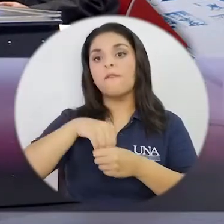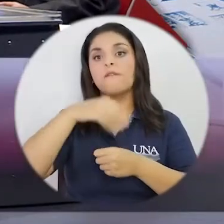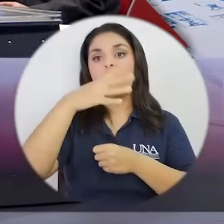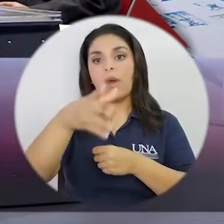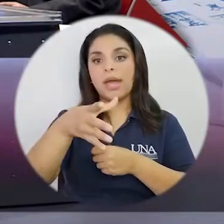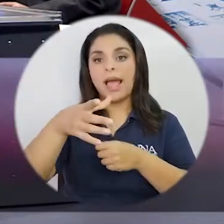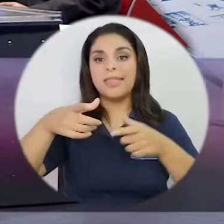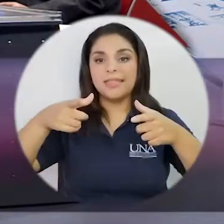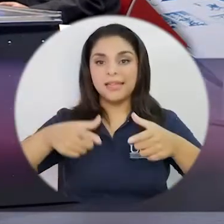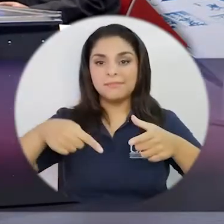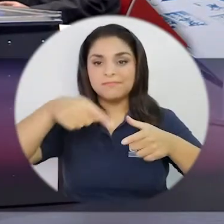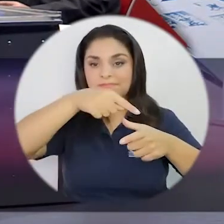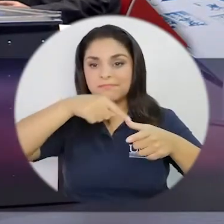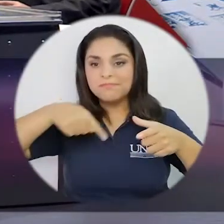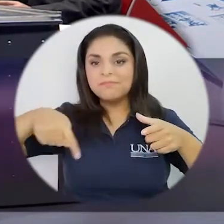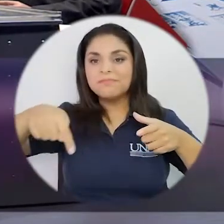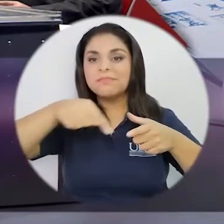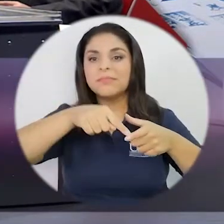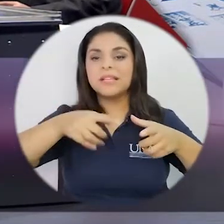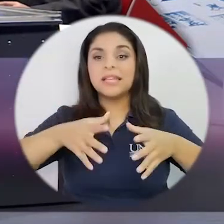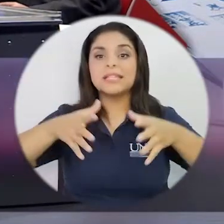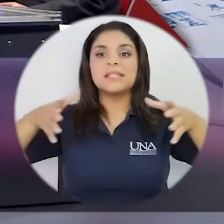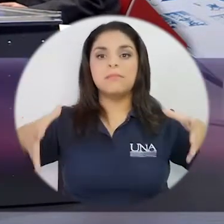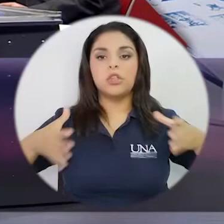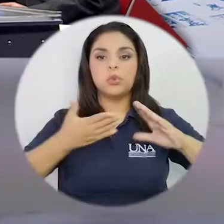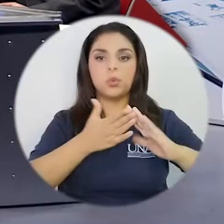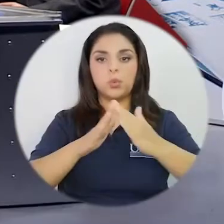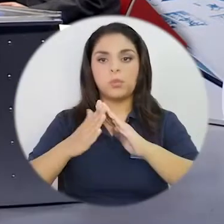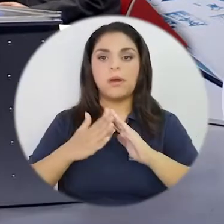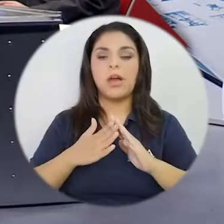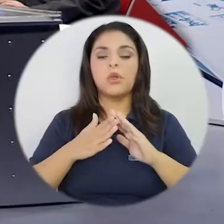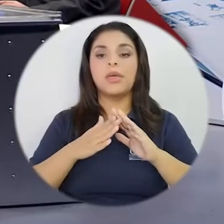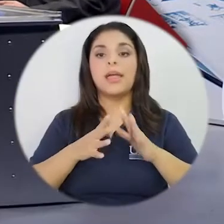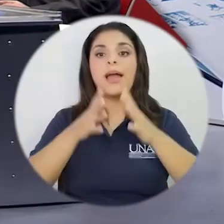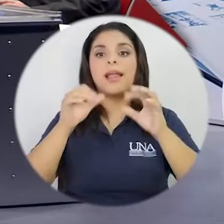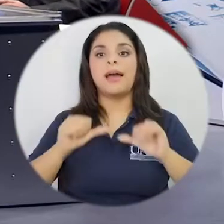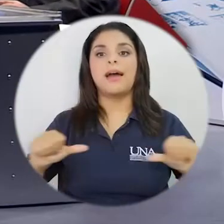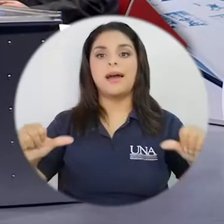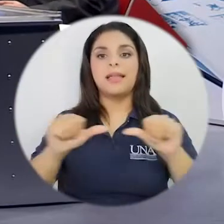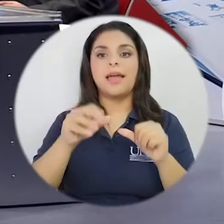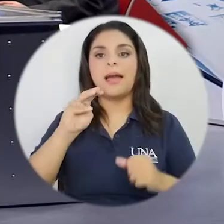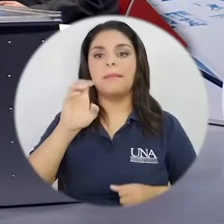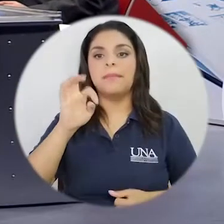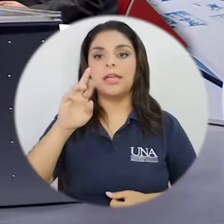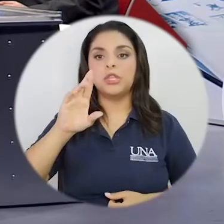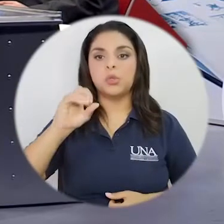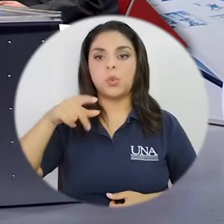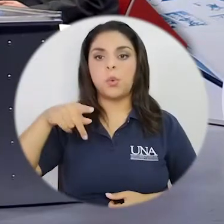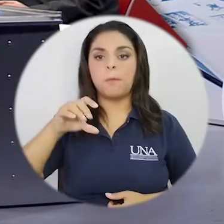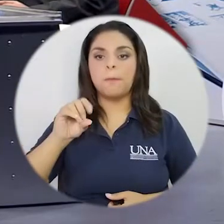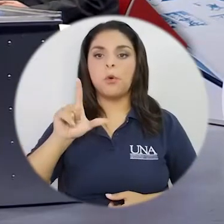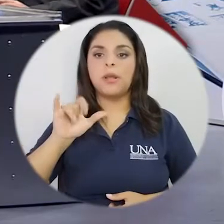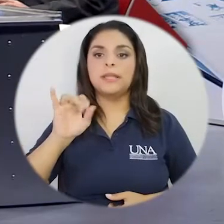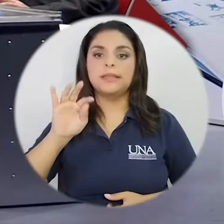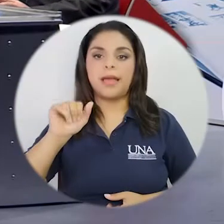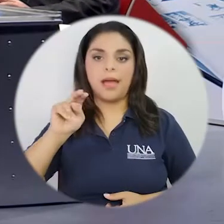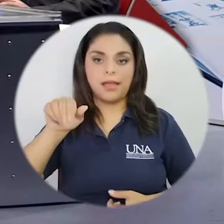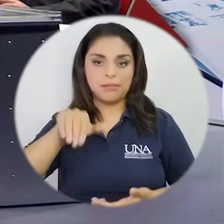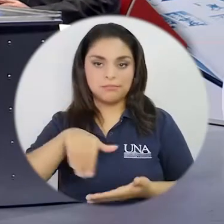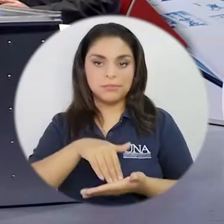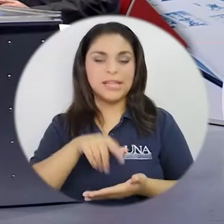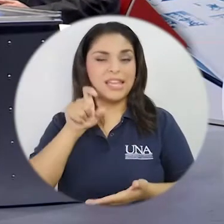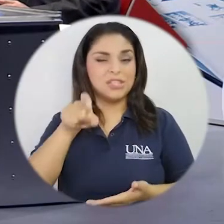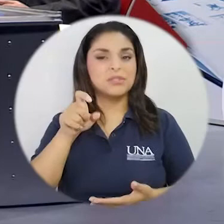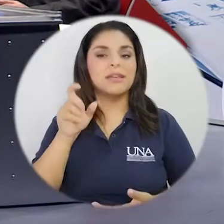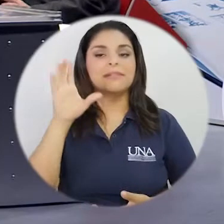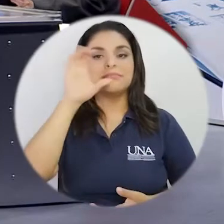del anillo de crecimiento urbano de la gran área metropolitana. Bueno, todos esos son factores que se tienen que tomar en